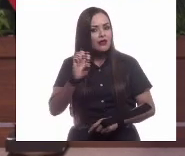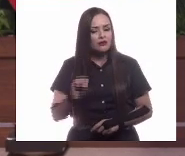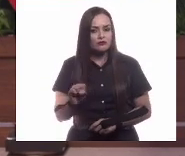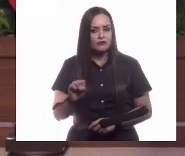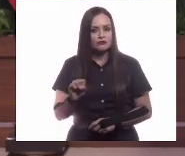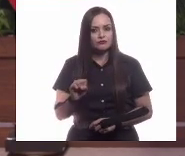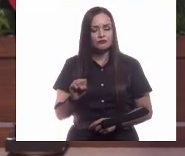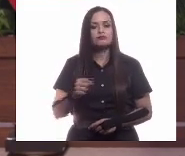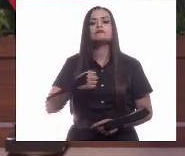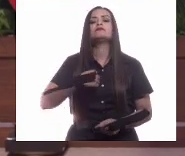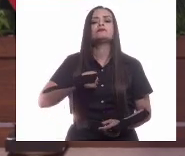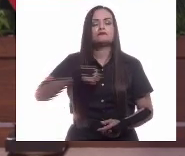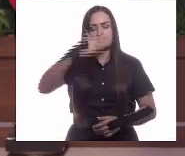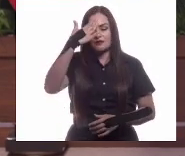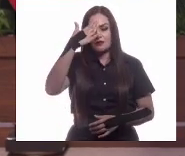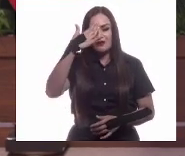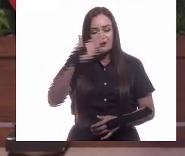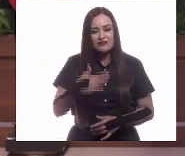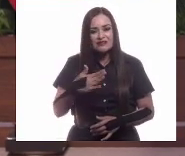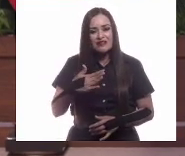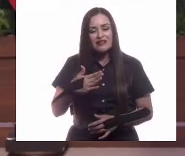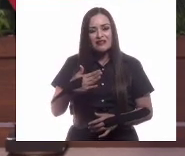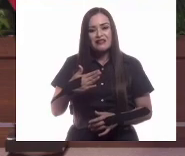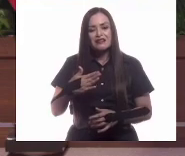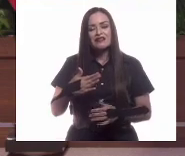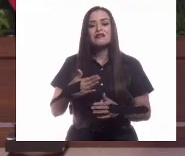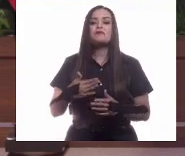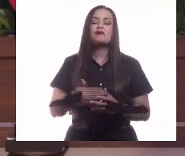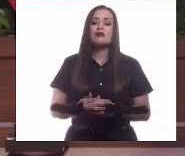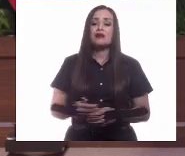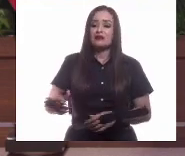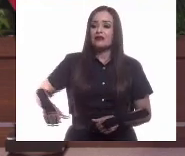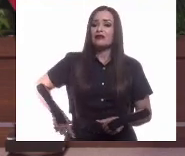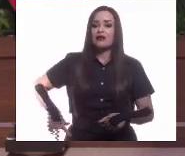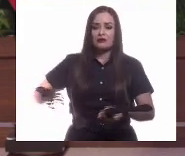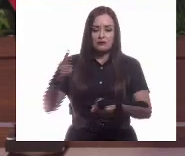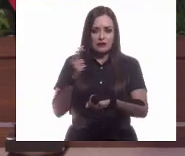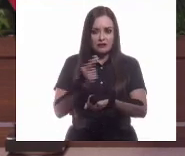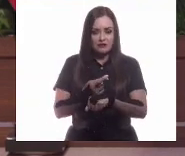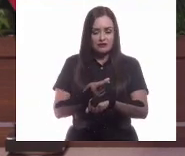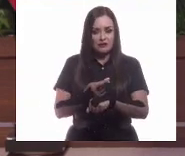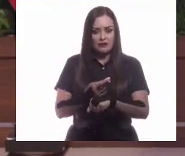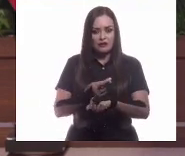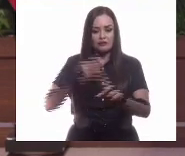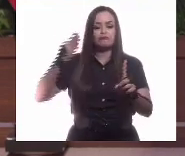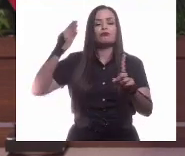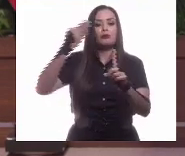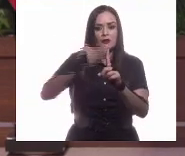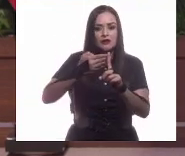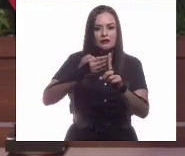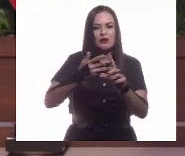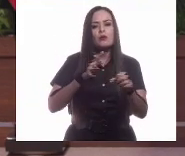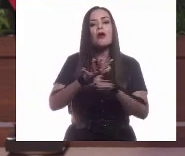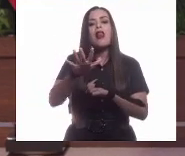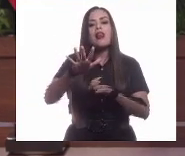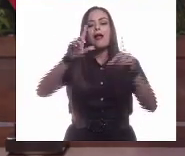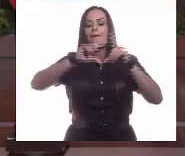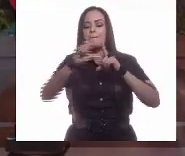Creo con sinceridad que los gobernantes solo tenemos una militancia: México.